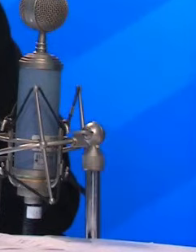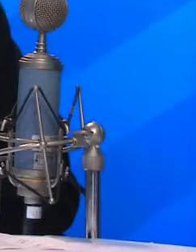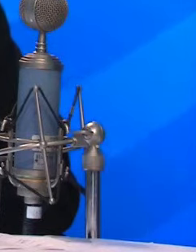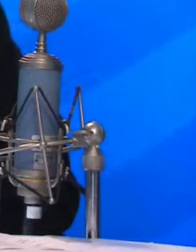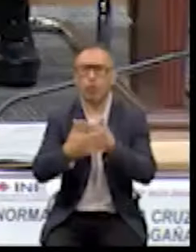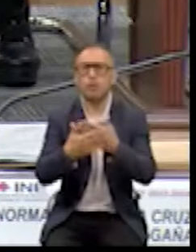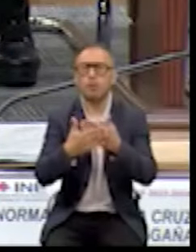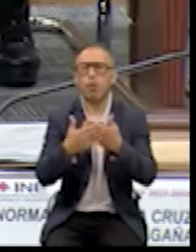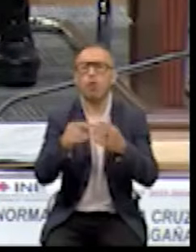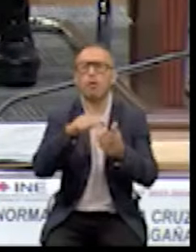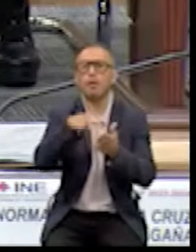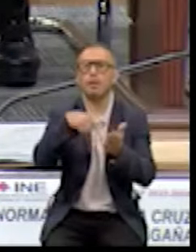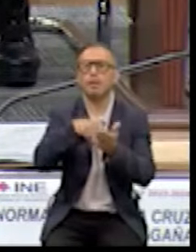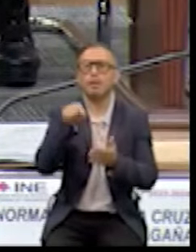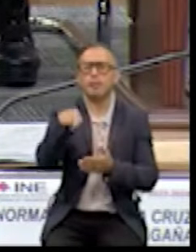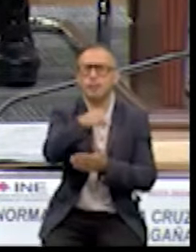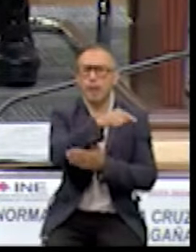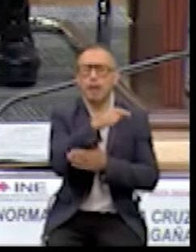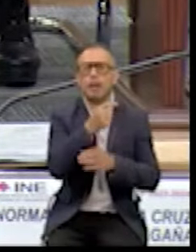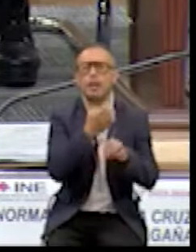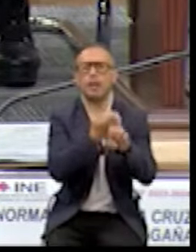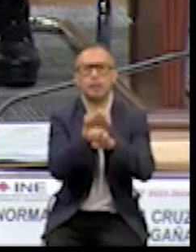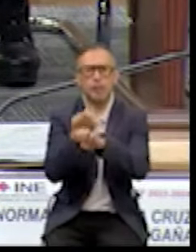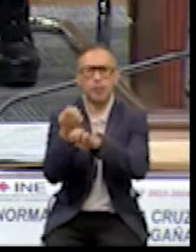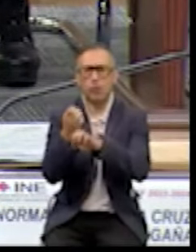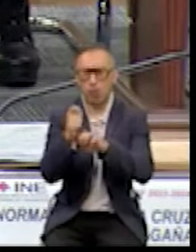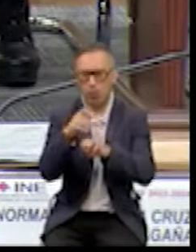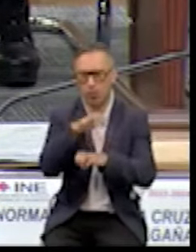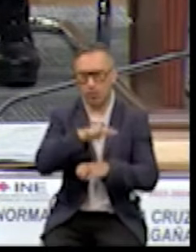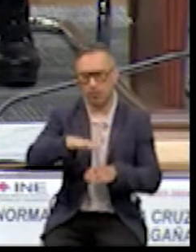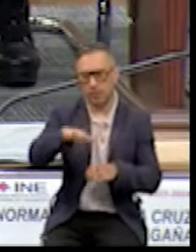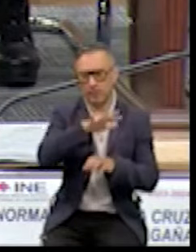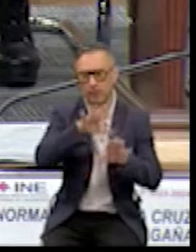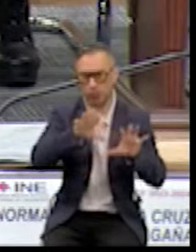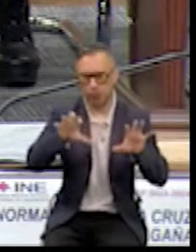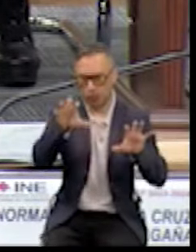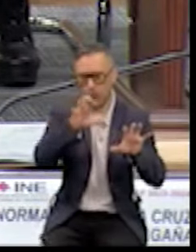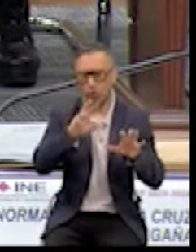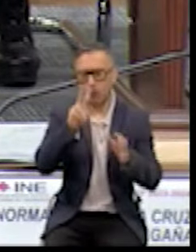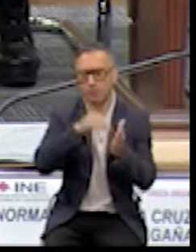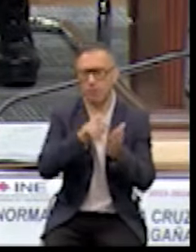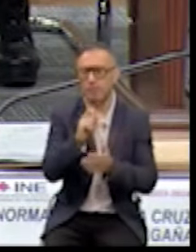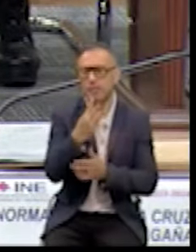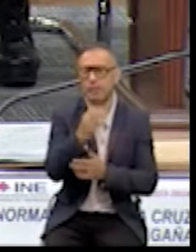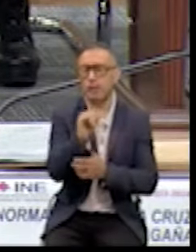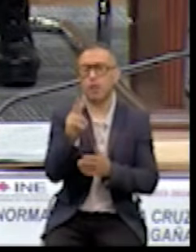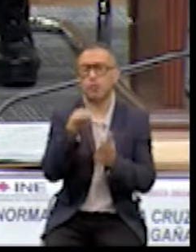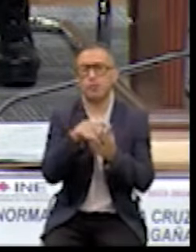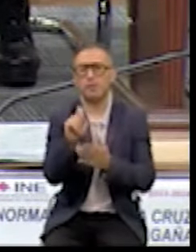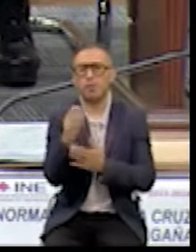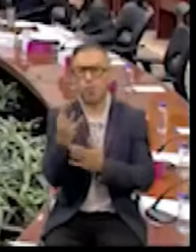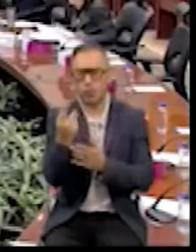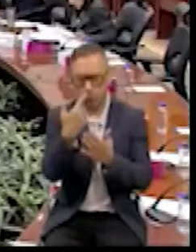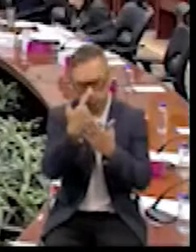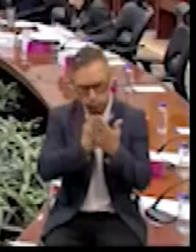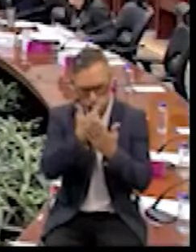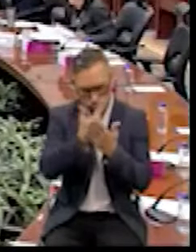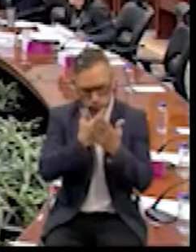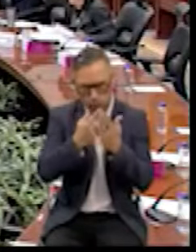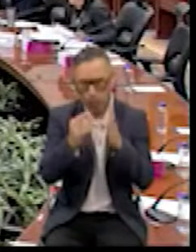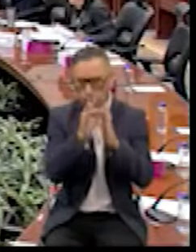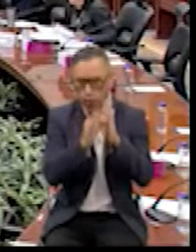si Marcelo Ebrard suma a MC. Primero, porque no es un candidato ciudadano, es un candidato oficialista. Ahí está otra vez